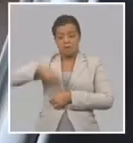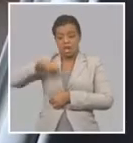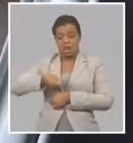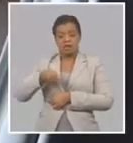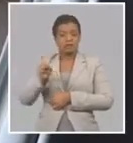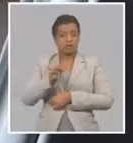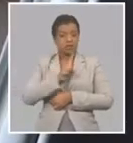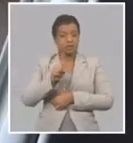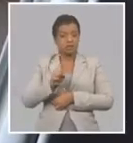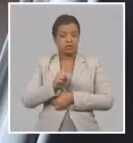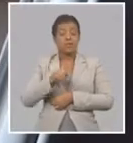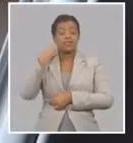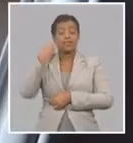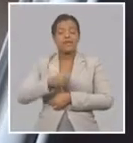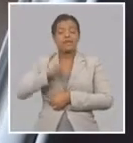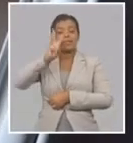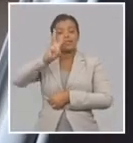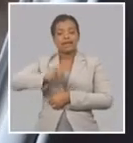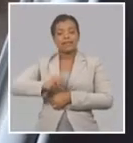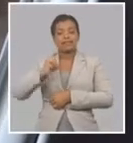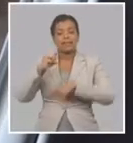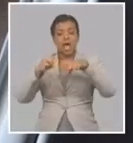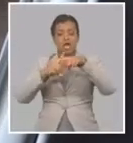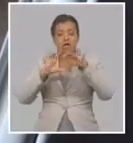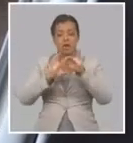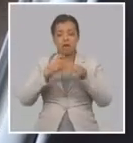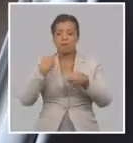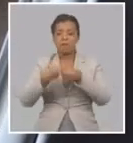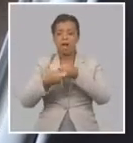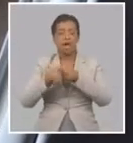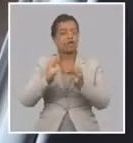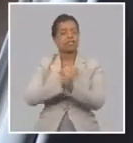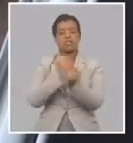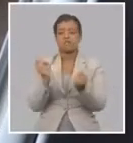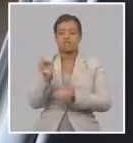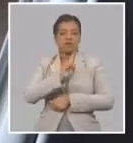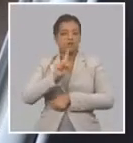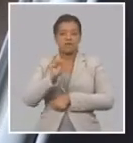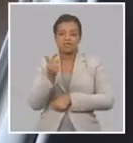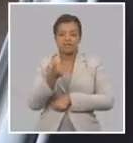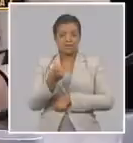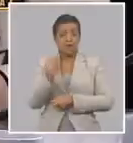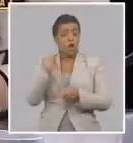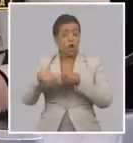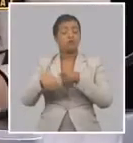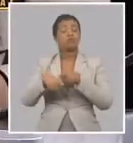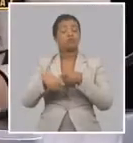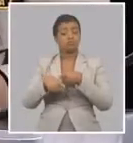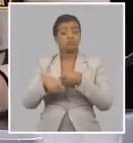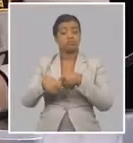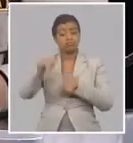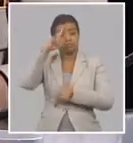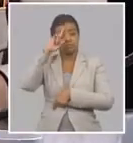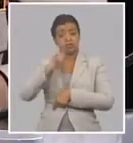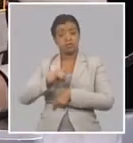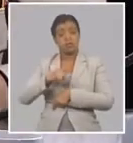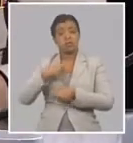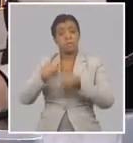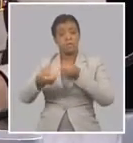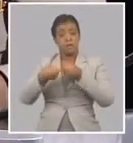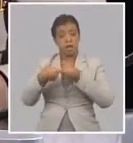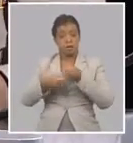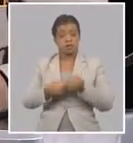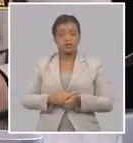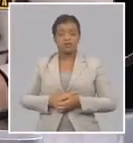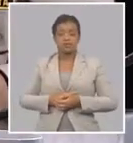sólo 30 kilogramos son los que están libres de pago el resto tiene que someterlo al pago del agua correcto randy estoy hablando en el caso de la miscelánea